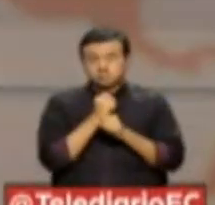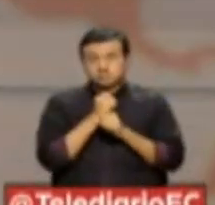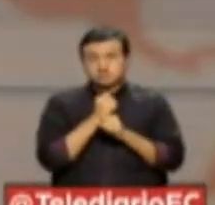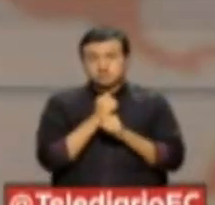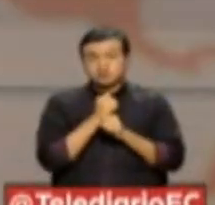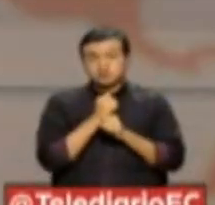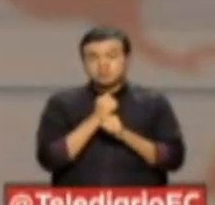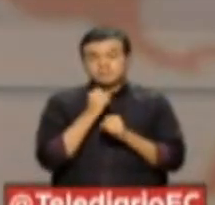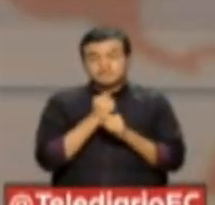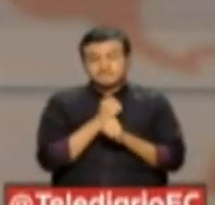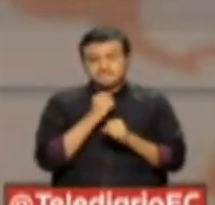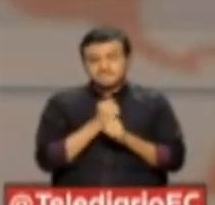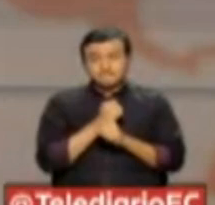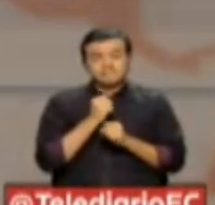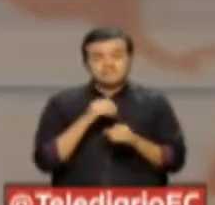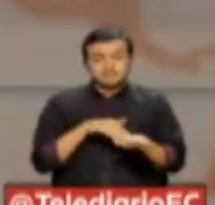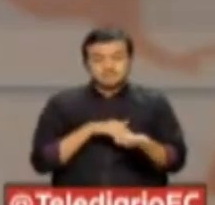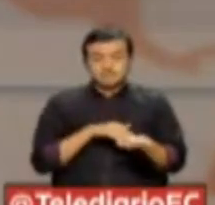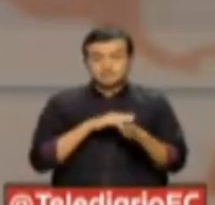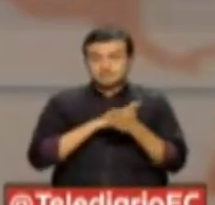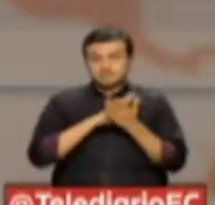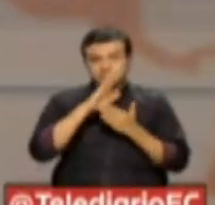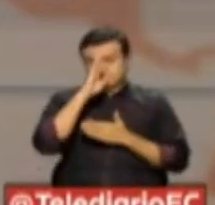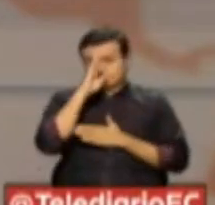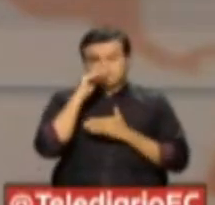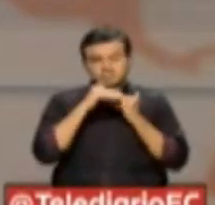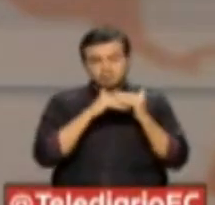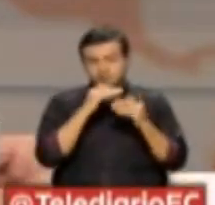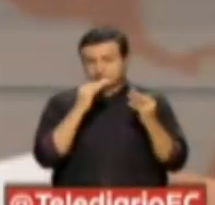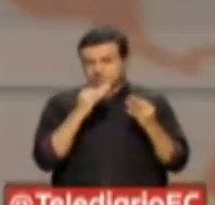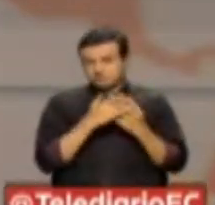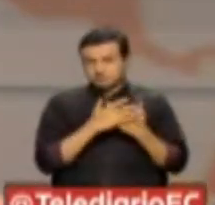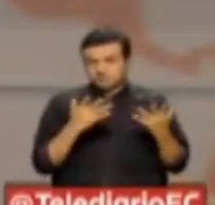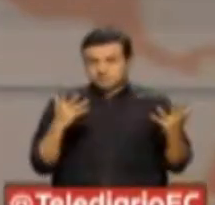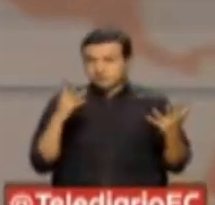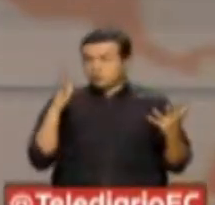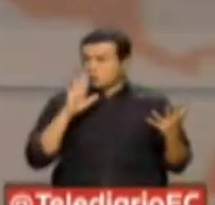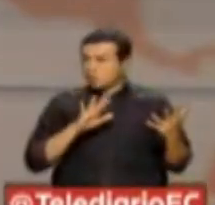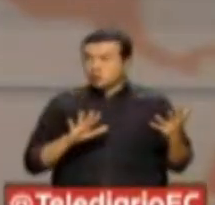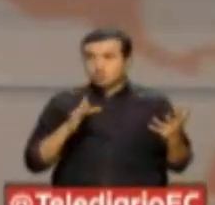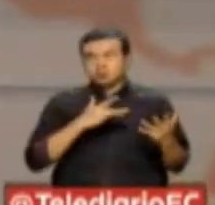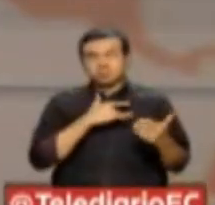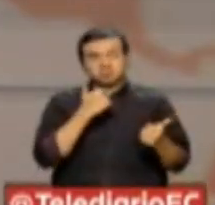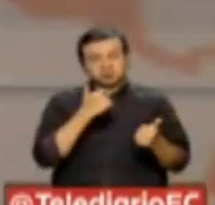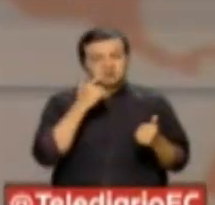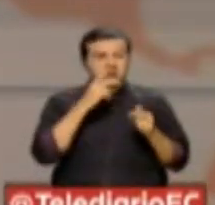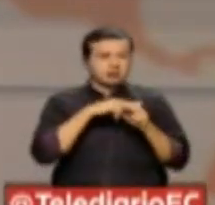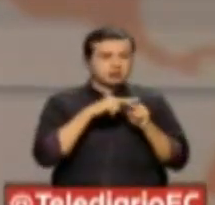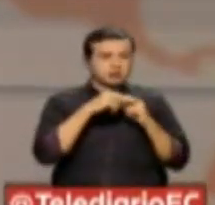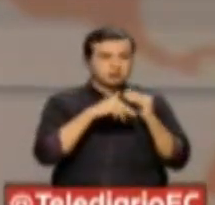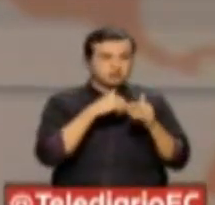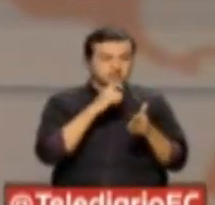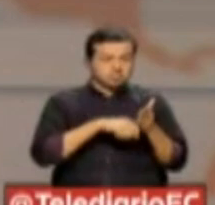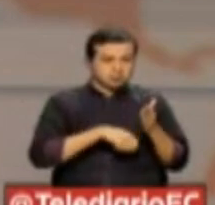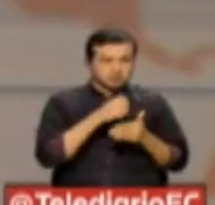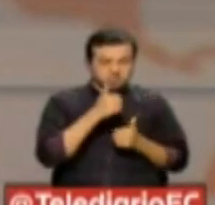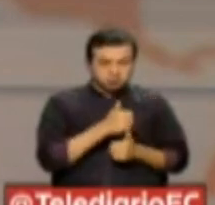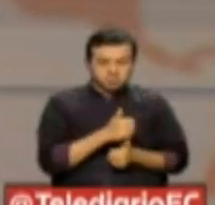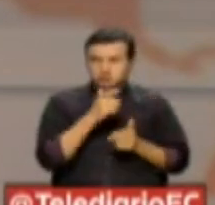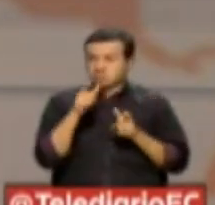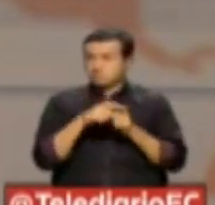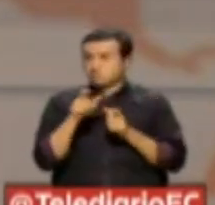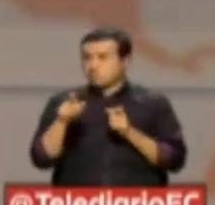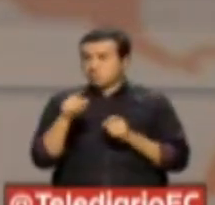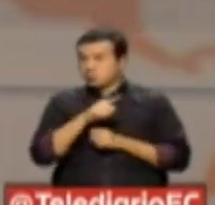de para garantizar la transparencia en el proceso eso nos hace bien a todos a los taxistas del proceso de regularización a